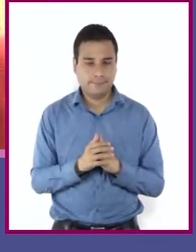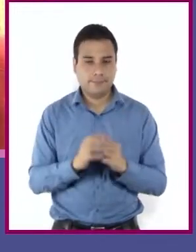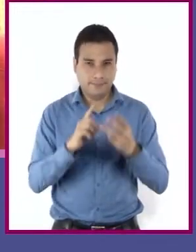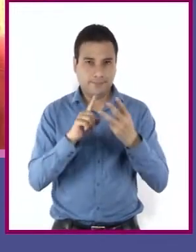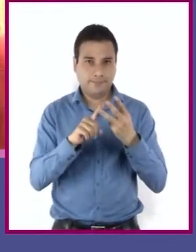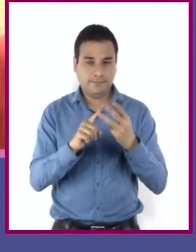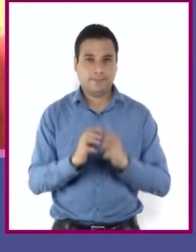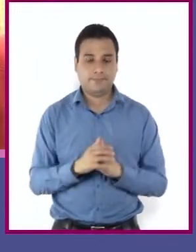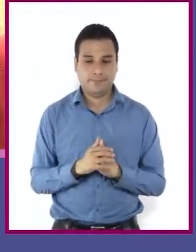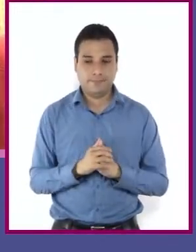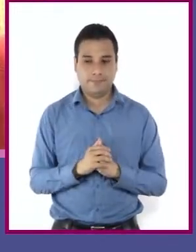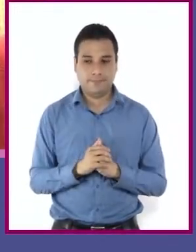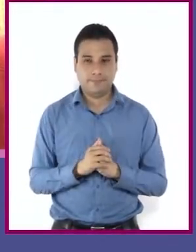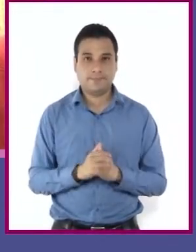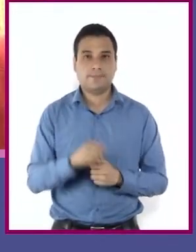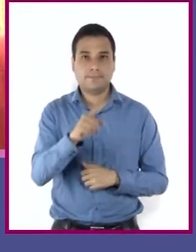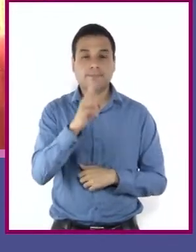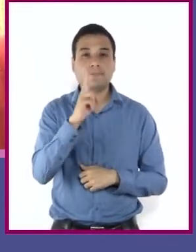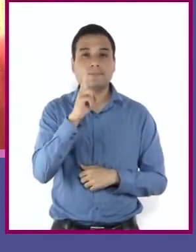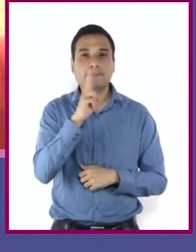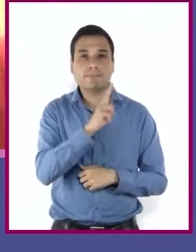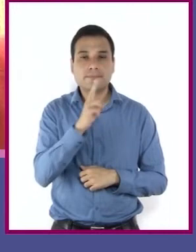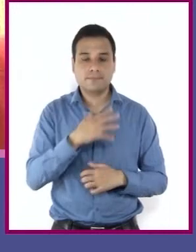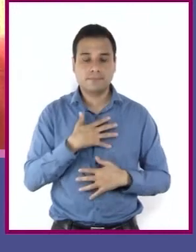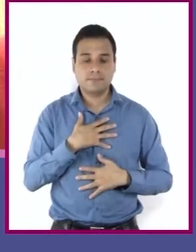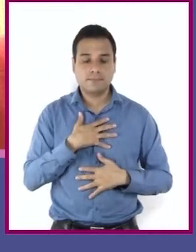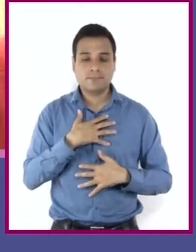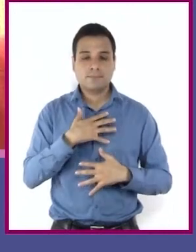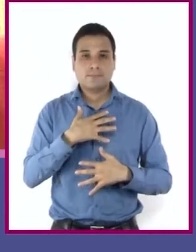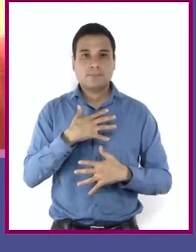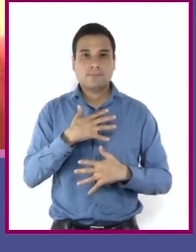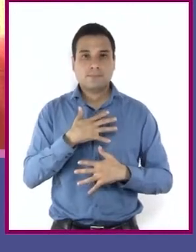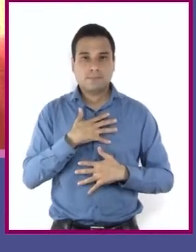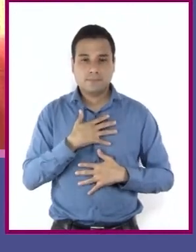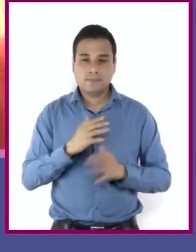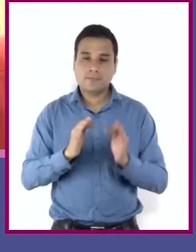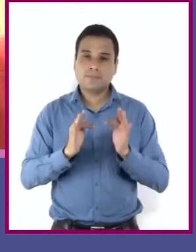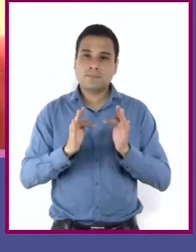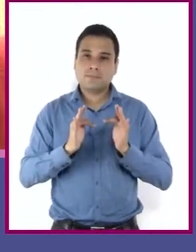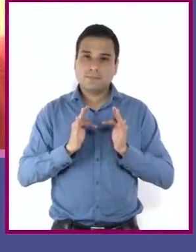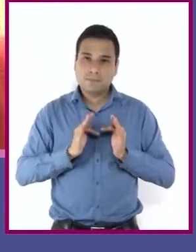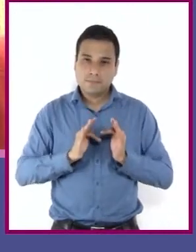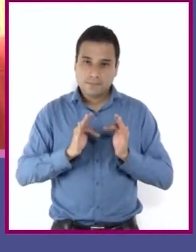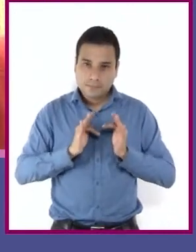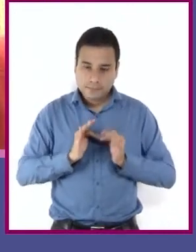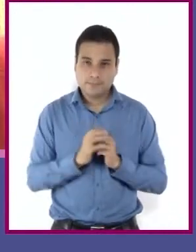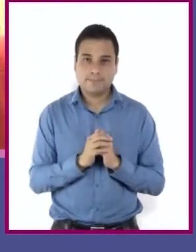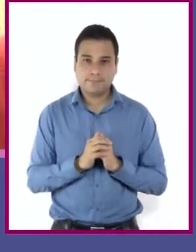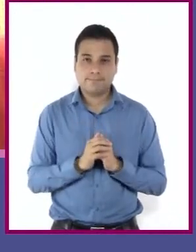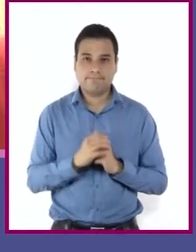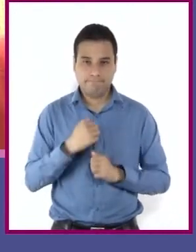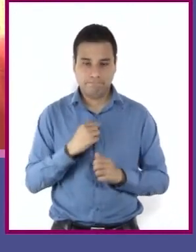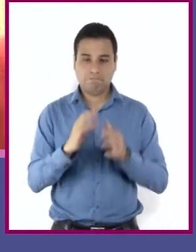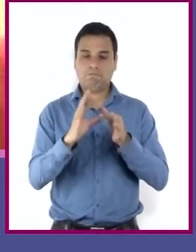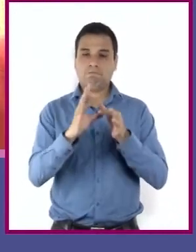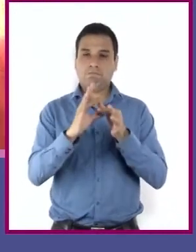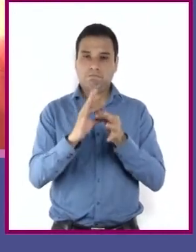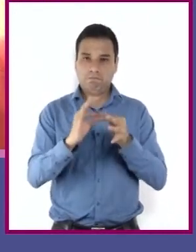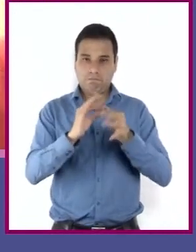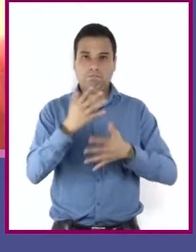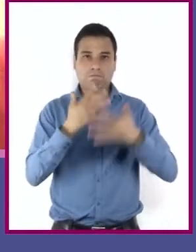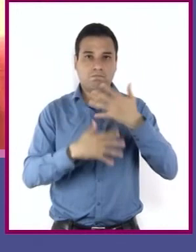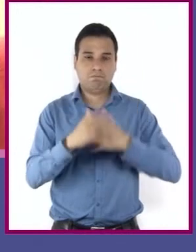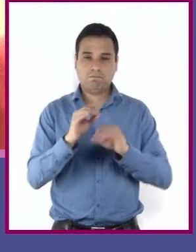3. Respiren entre párrafos u oraciones muy largas, así asegurarán que su voz sea escuchada con